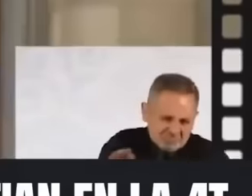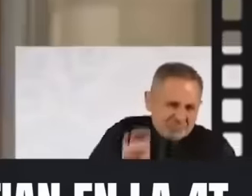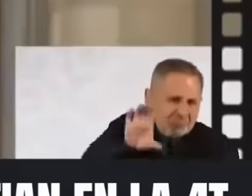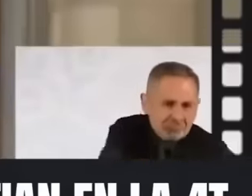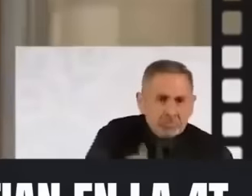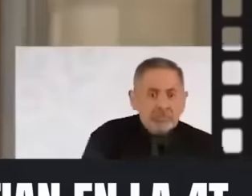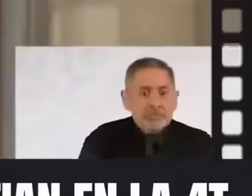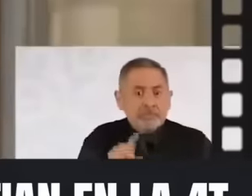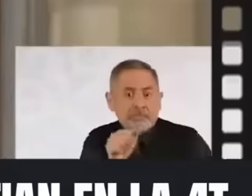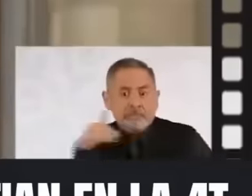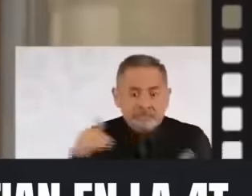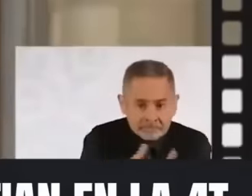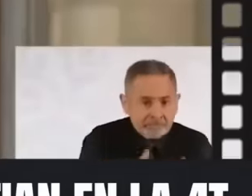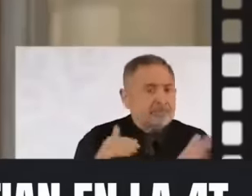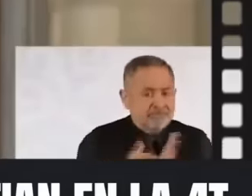dólares, año entrante